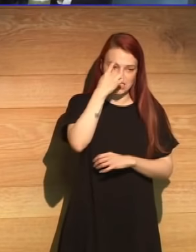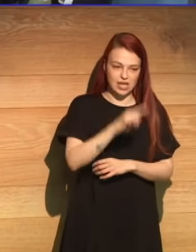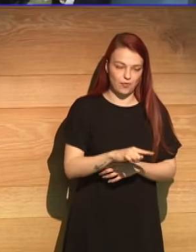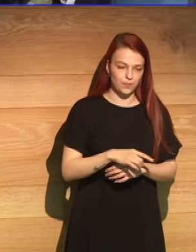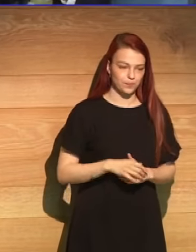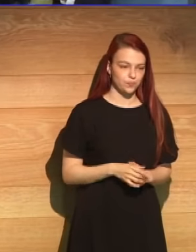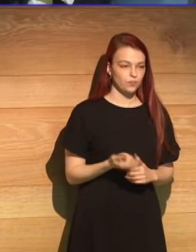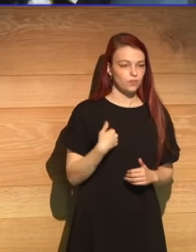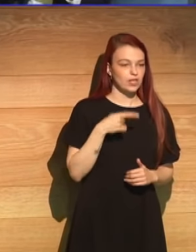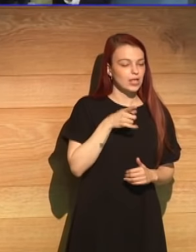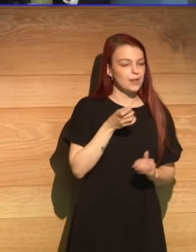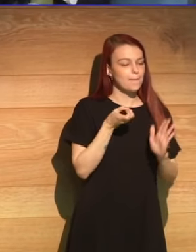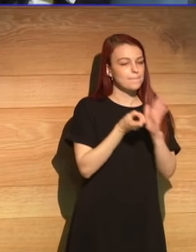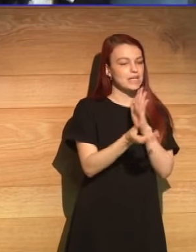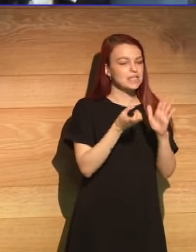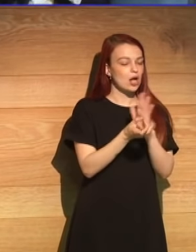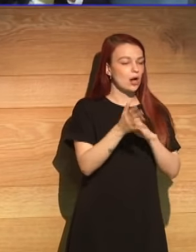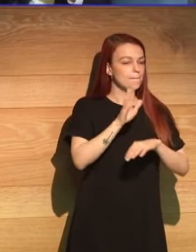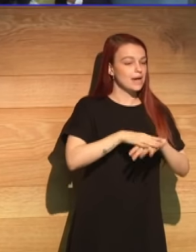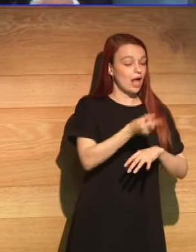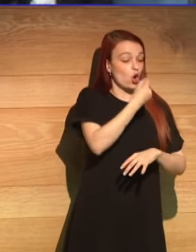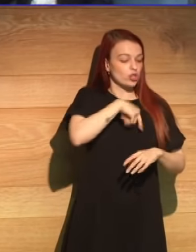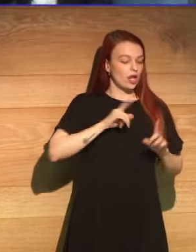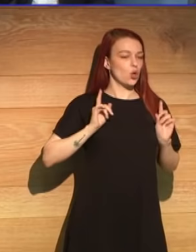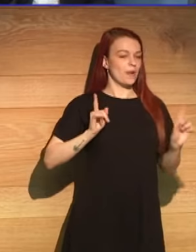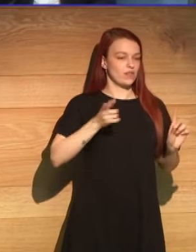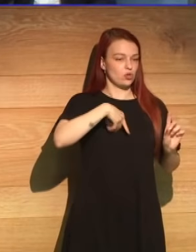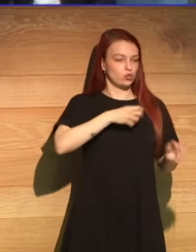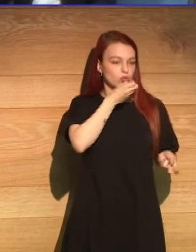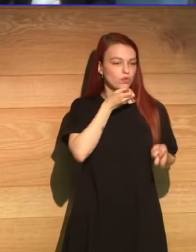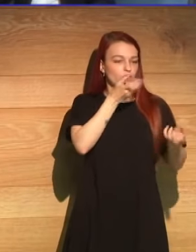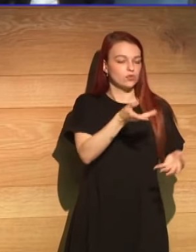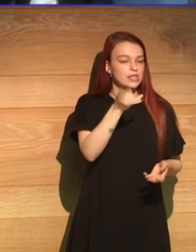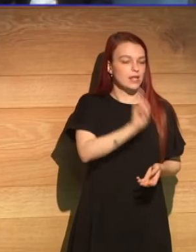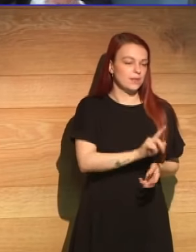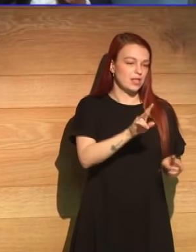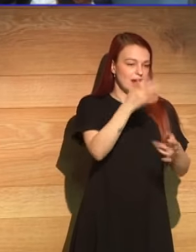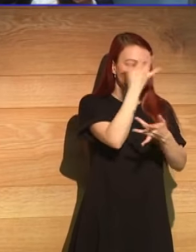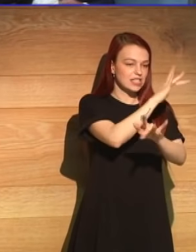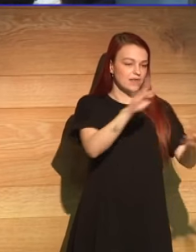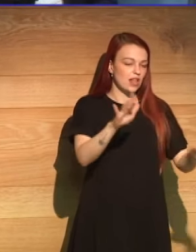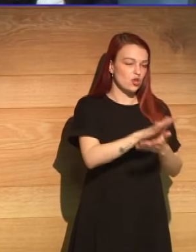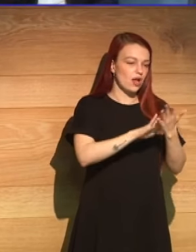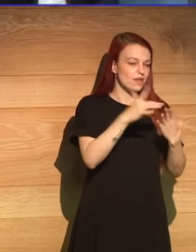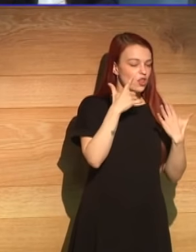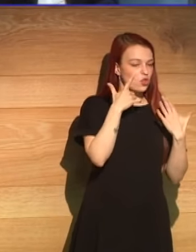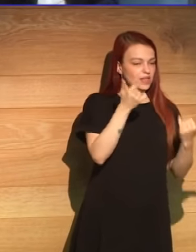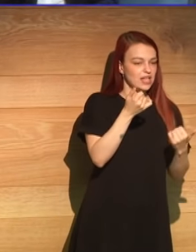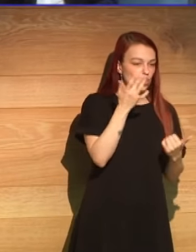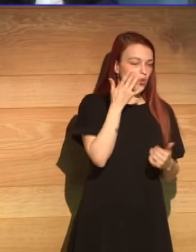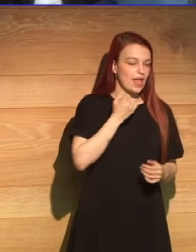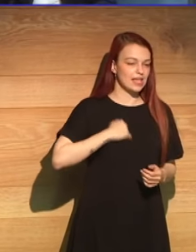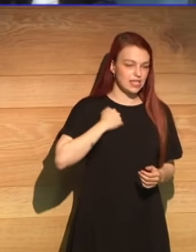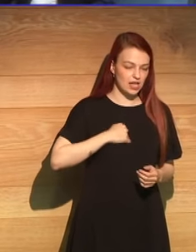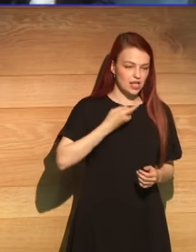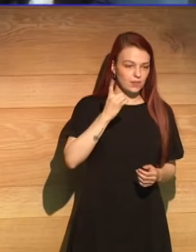mensajes de prevención del contagio, donde puedes sensibilizar sobre higiene y salud. La propia herramienta